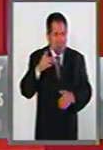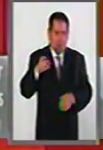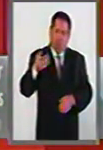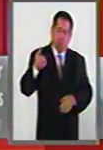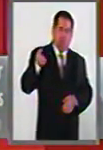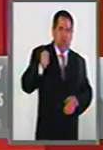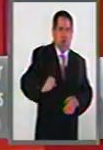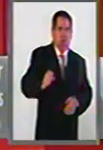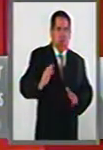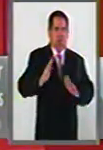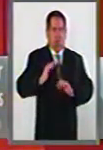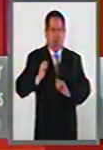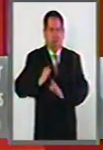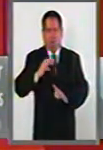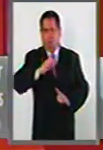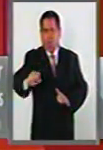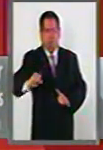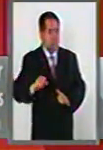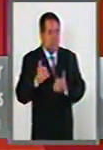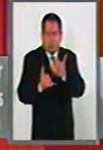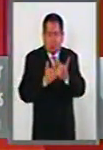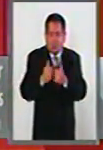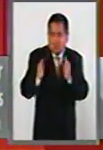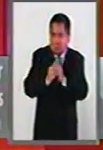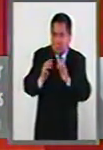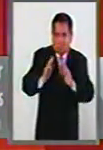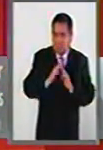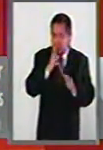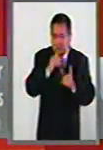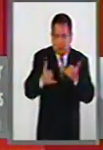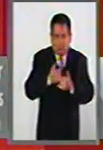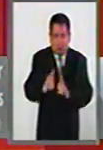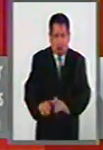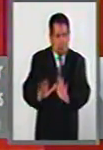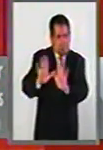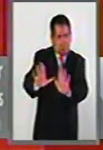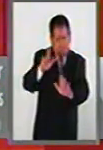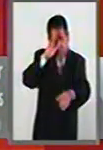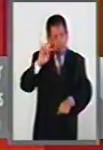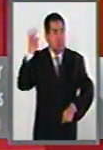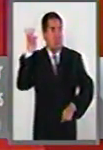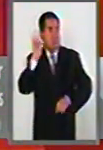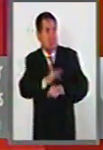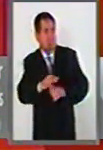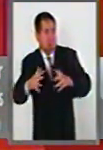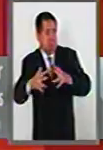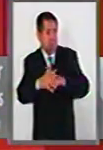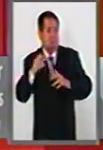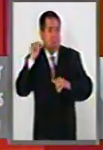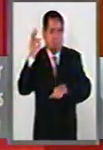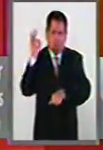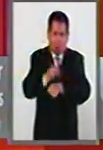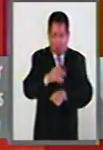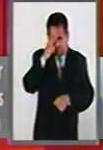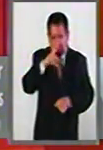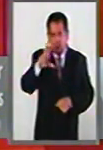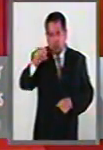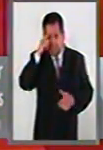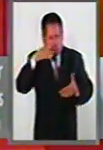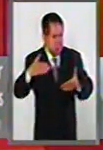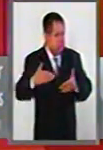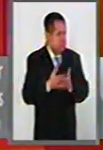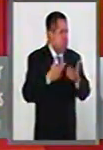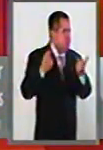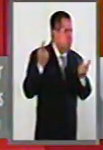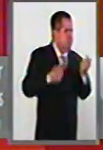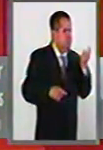dictaduras militares. No se juega con las armas. Las armas están para defender la soberanía nacional, no están para convertirse